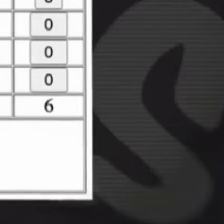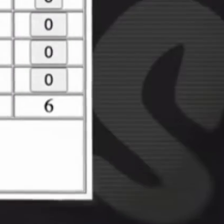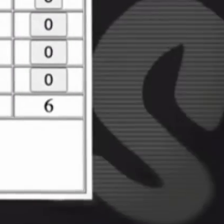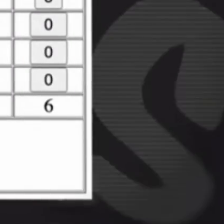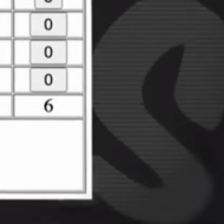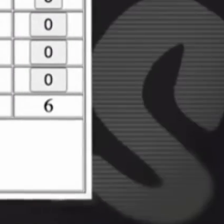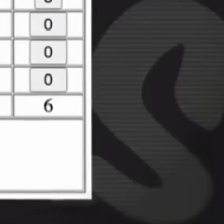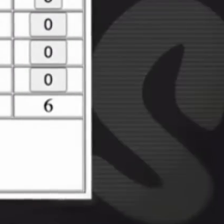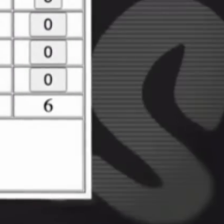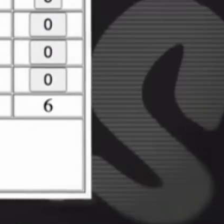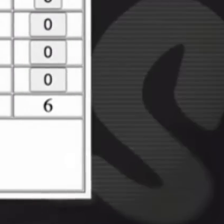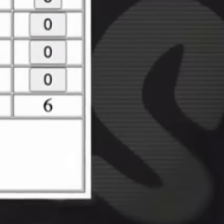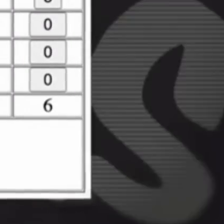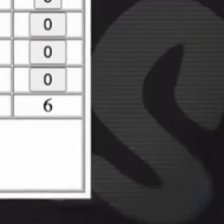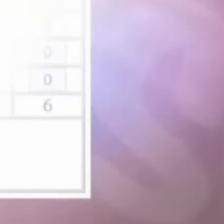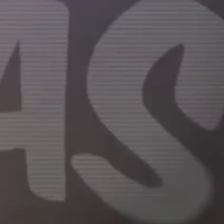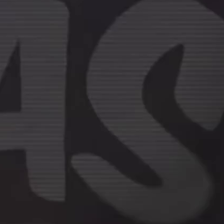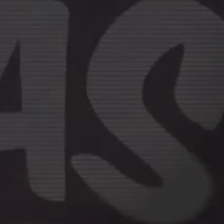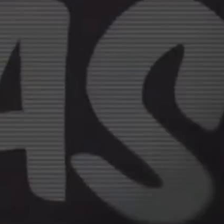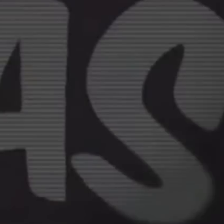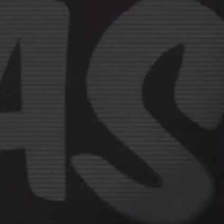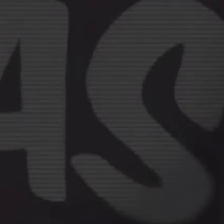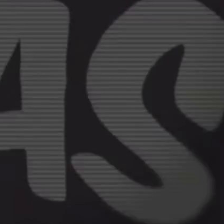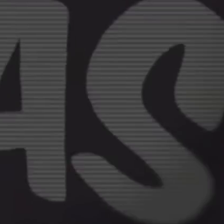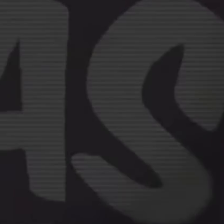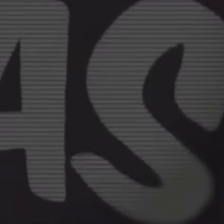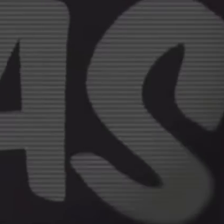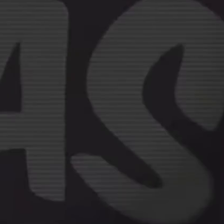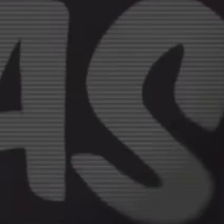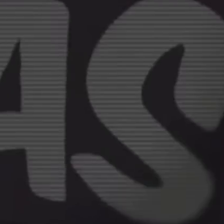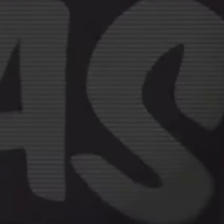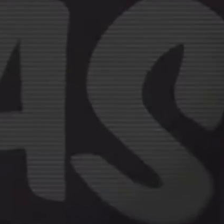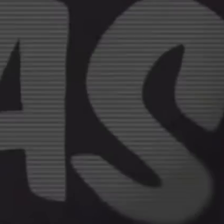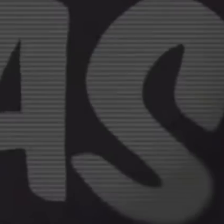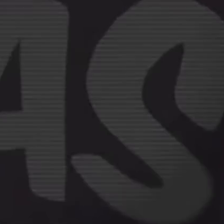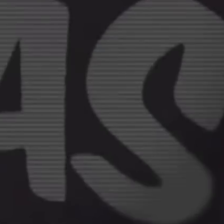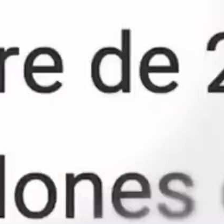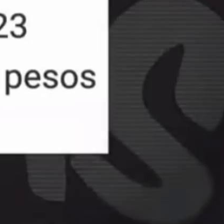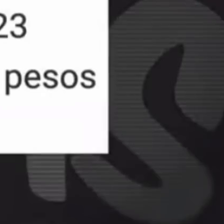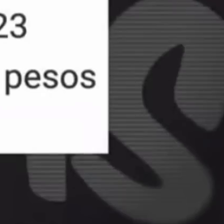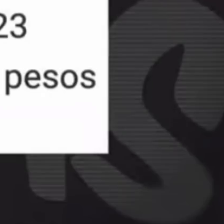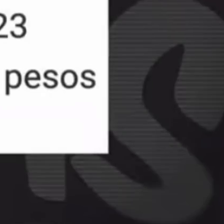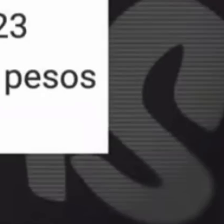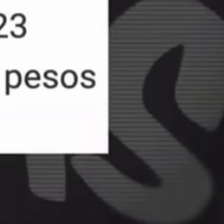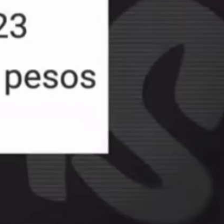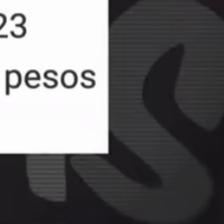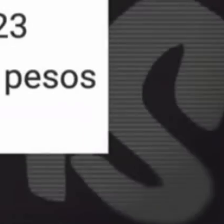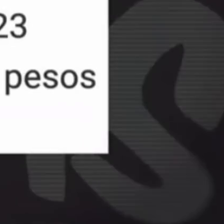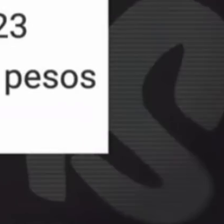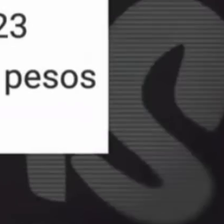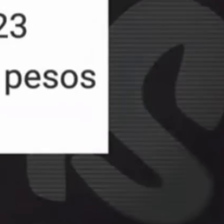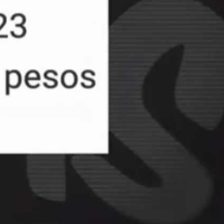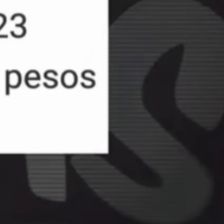PAN aprobaron la Ley de Protección al Ahorro Bancario. Actualmente, 1 de cada 10 pesos de la deuda interna de México corresponde al FOBAPROA, la cual ya